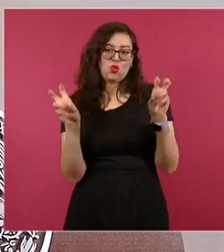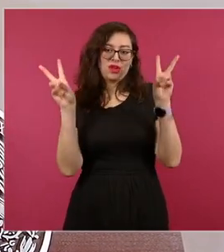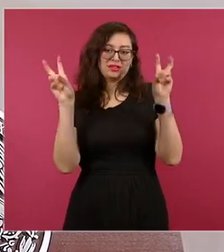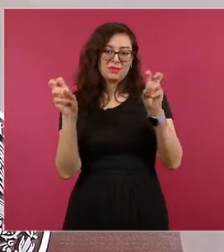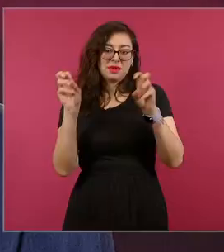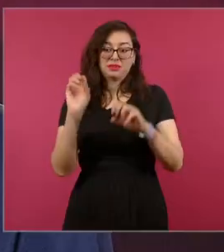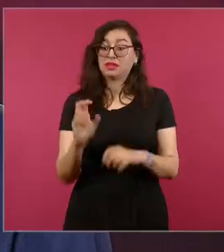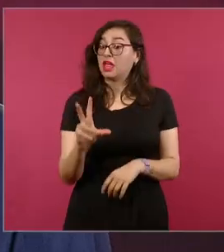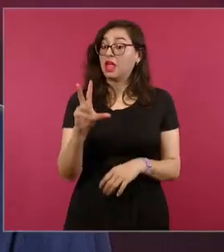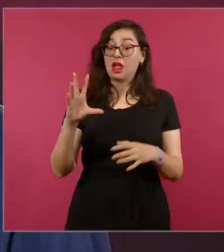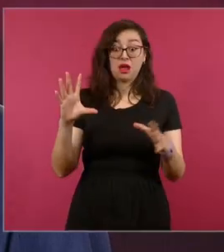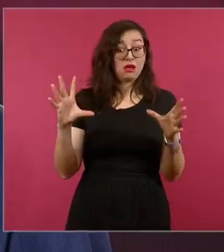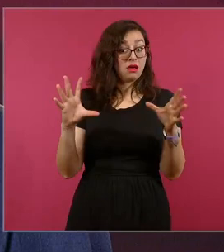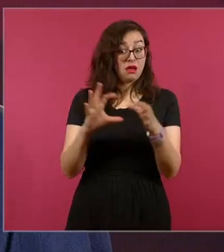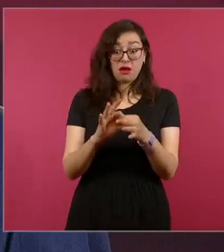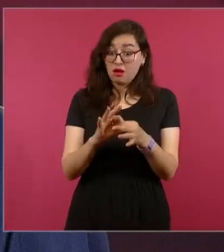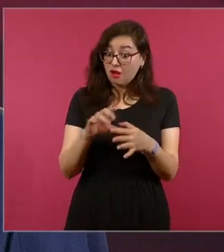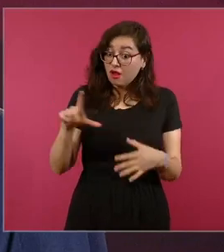entero